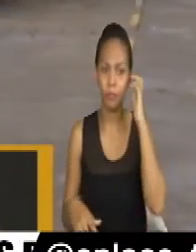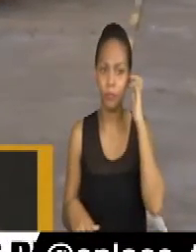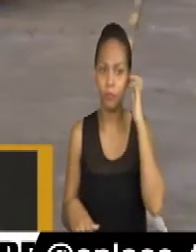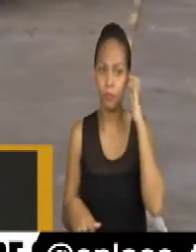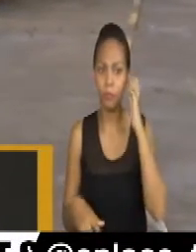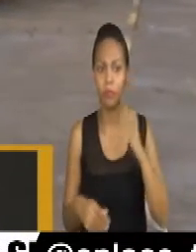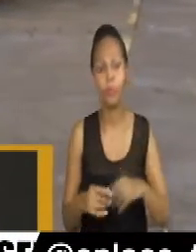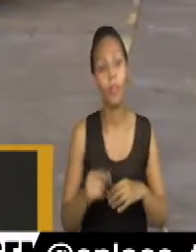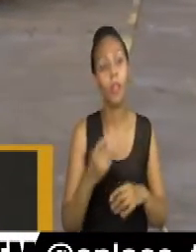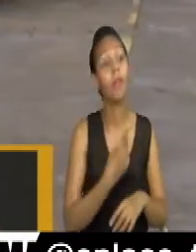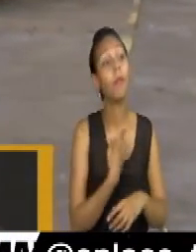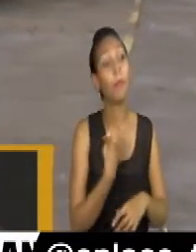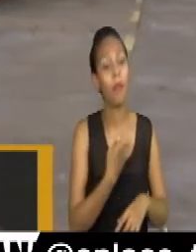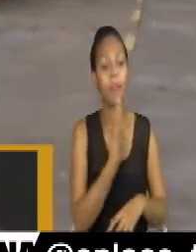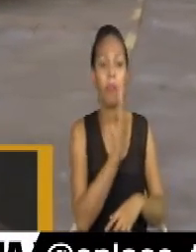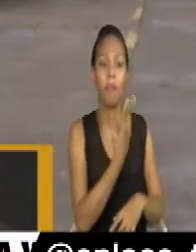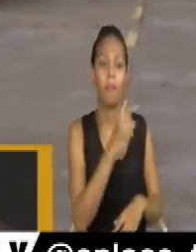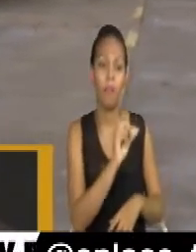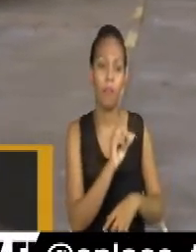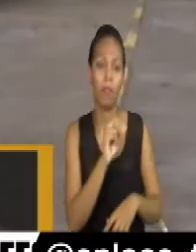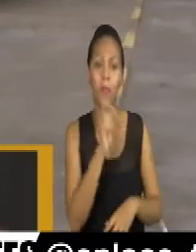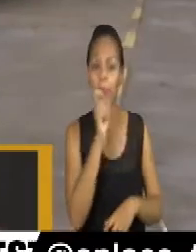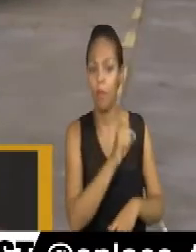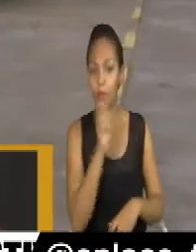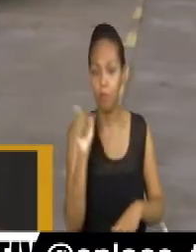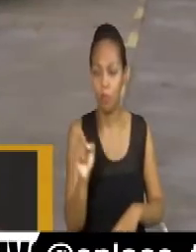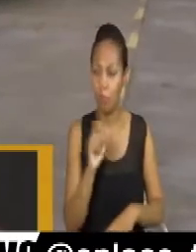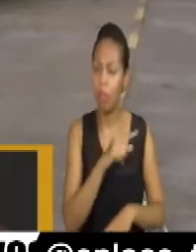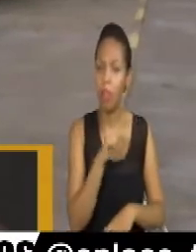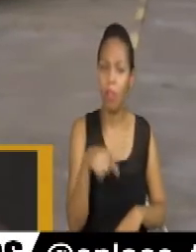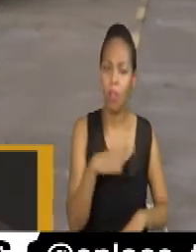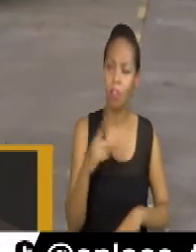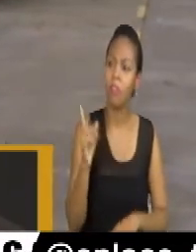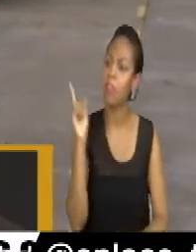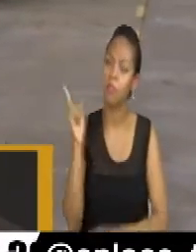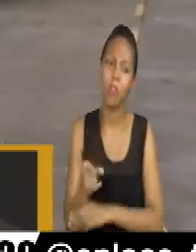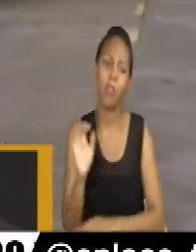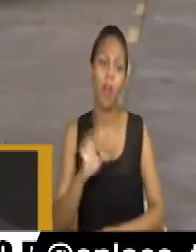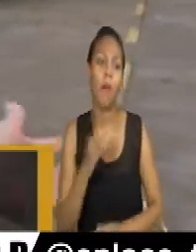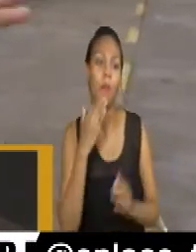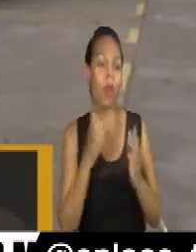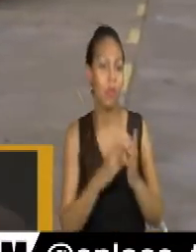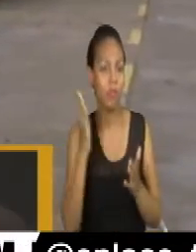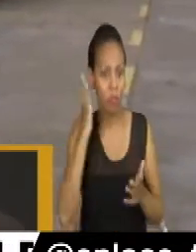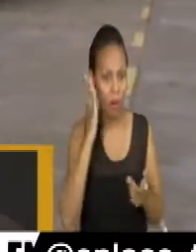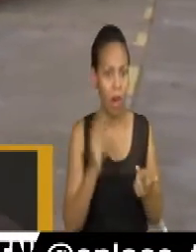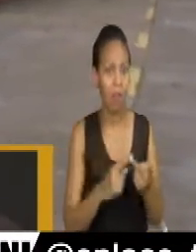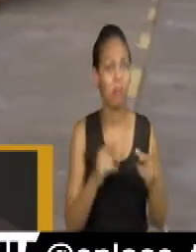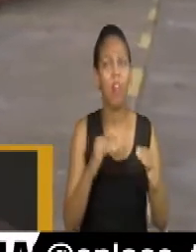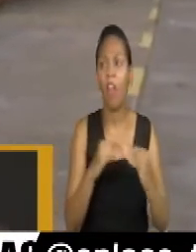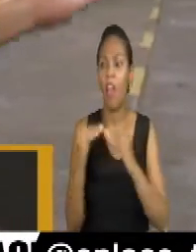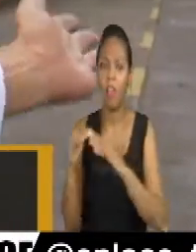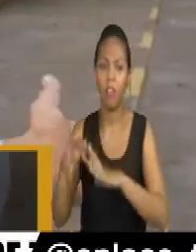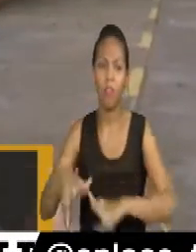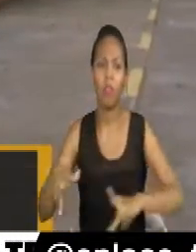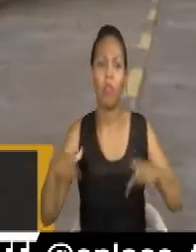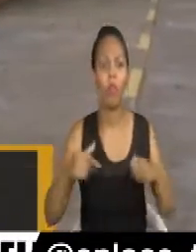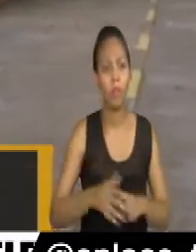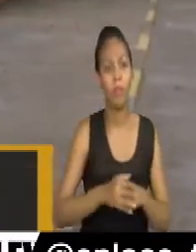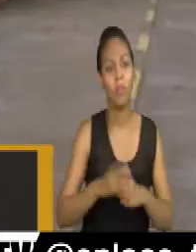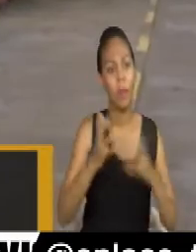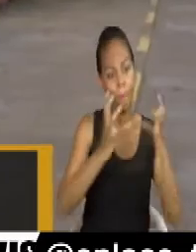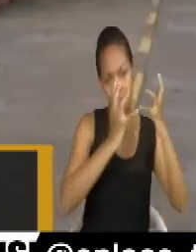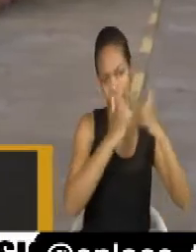ha denunciado. Robo de celulares a las casas, a las industrias, como usted puede ver también aquí en La Floresta Baja.